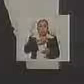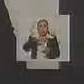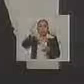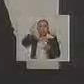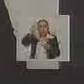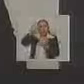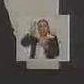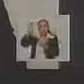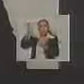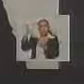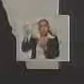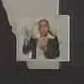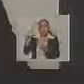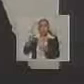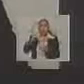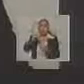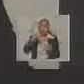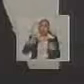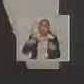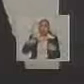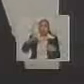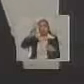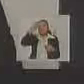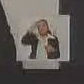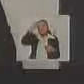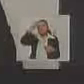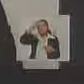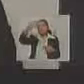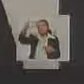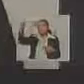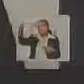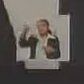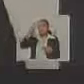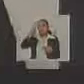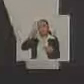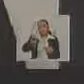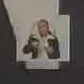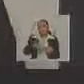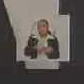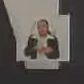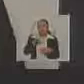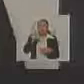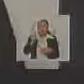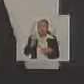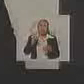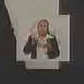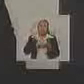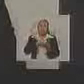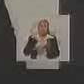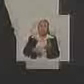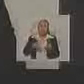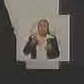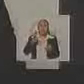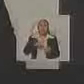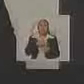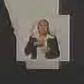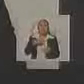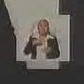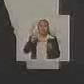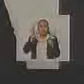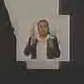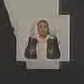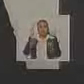entre las ocurrencias que han caracterizado a las administraciones de Acción Nacional o votar por propuestas serias y